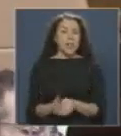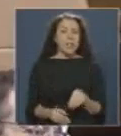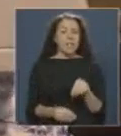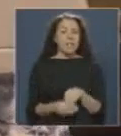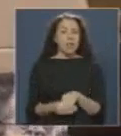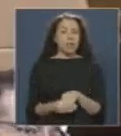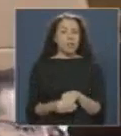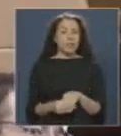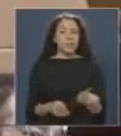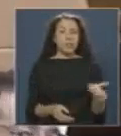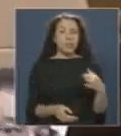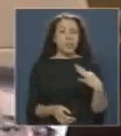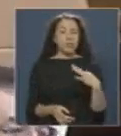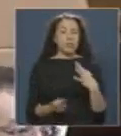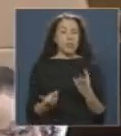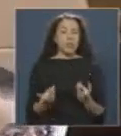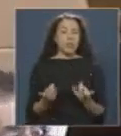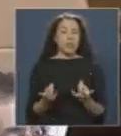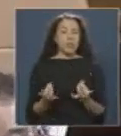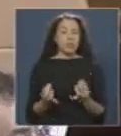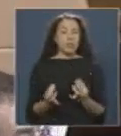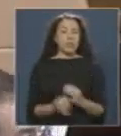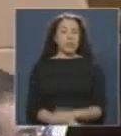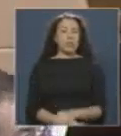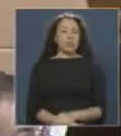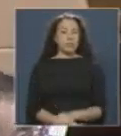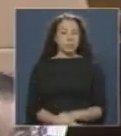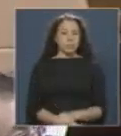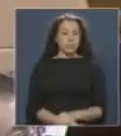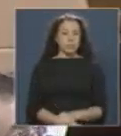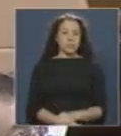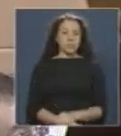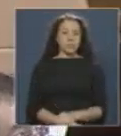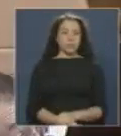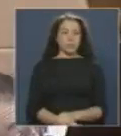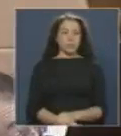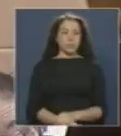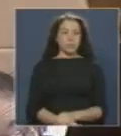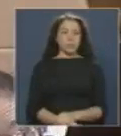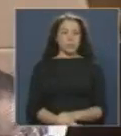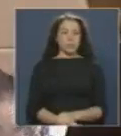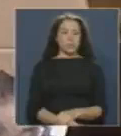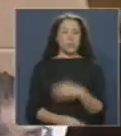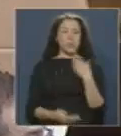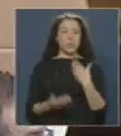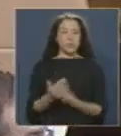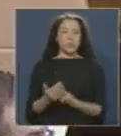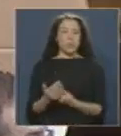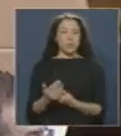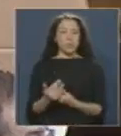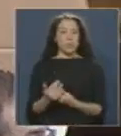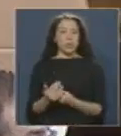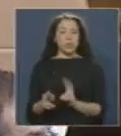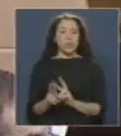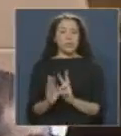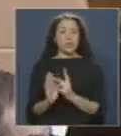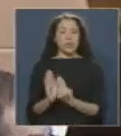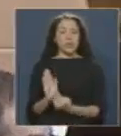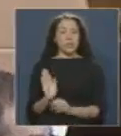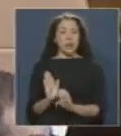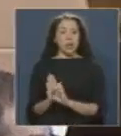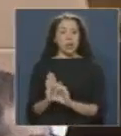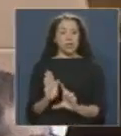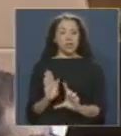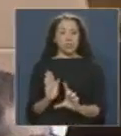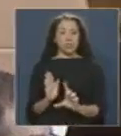votaciones populares y escrutinios. Efectivamente, cuando se hizo la reforma